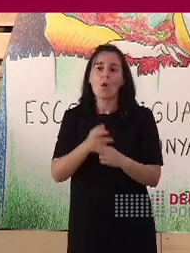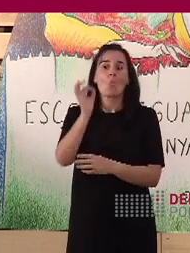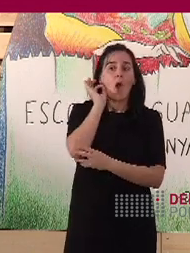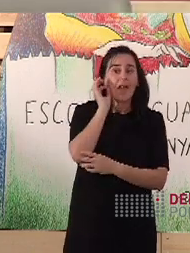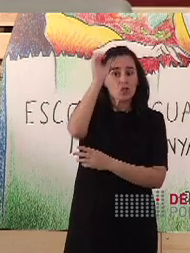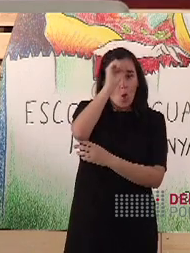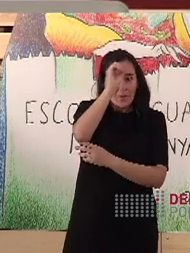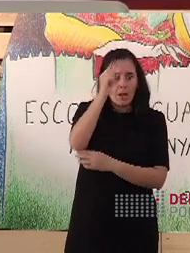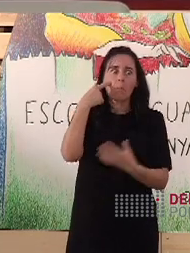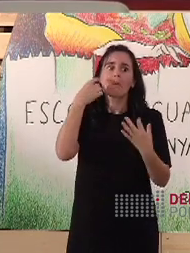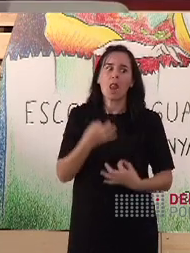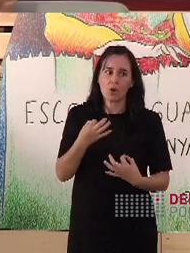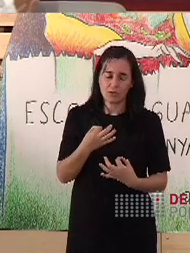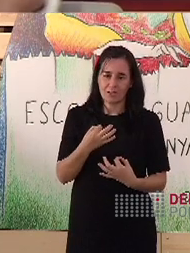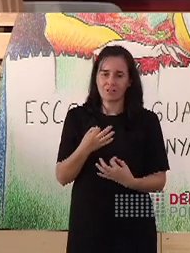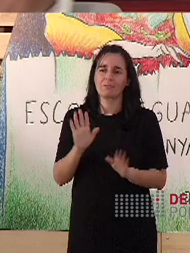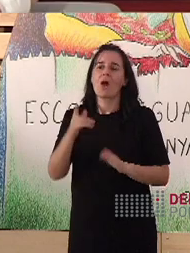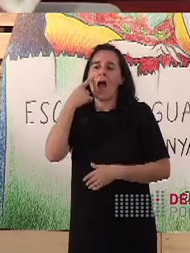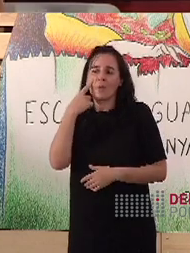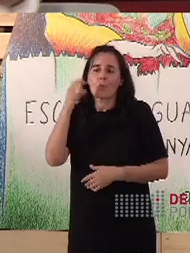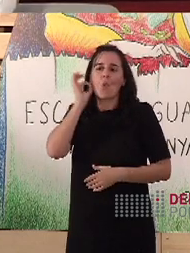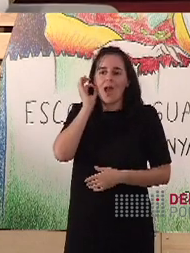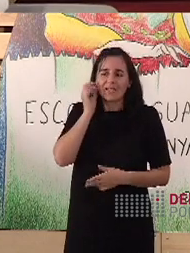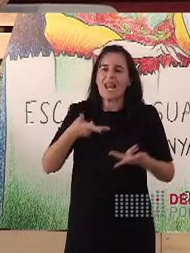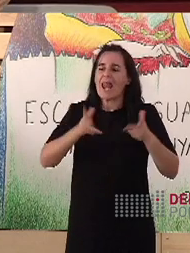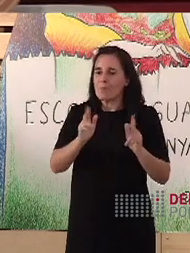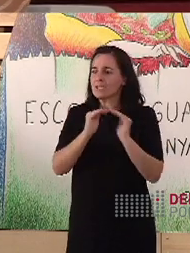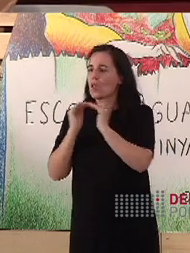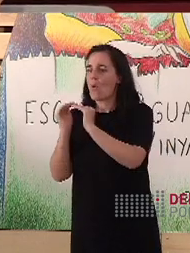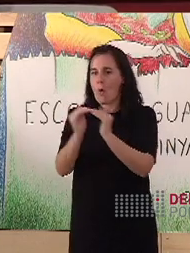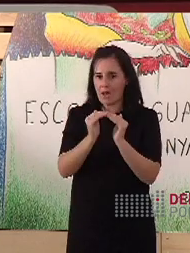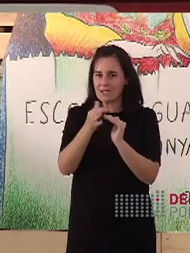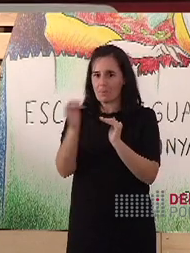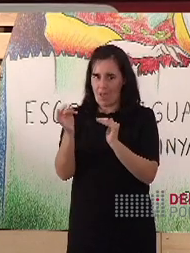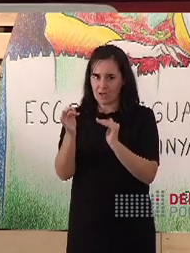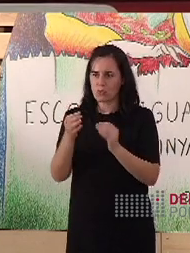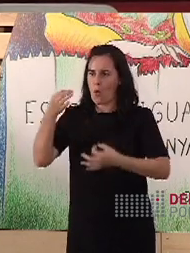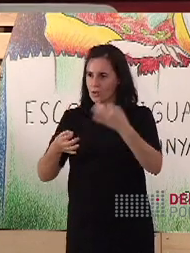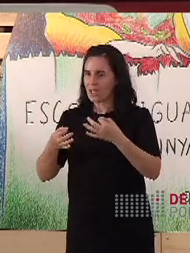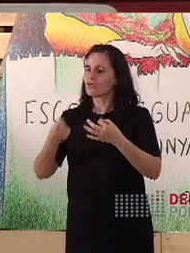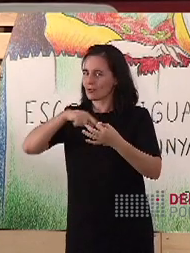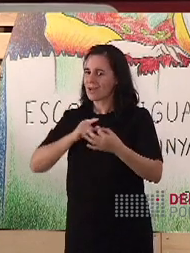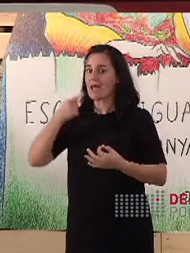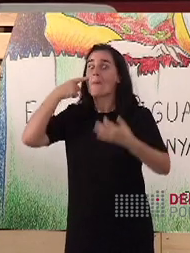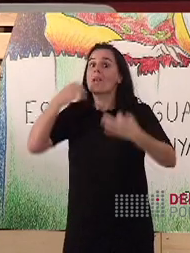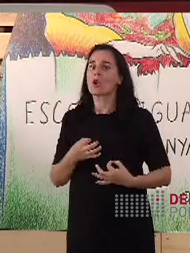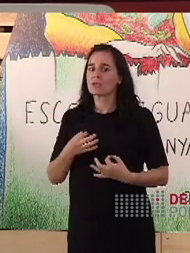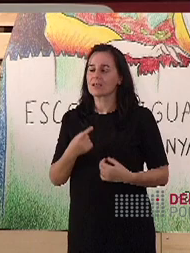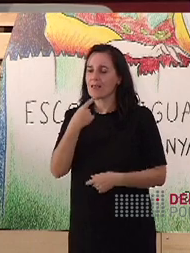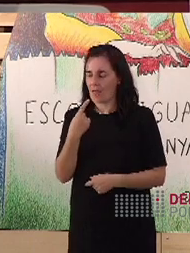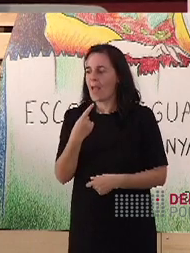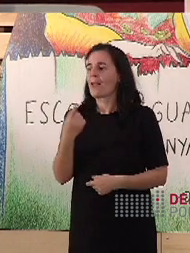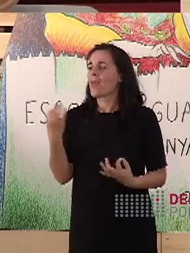mulleres libres, iguais e xustas son e somos moi perigosas, que dixo, hai que poñerse de pé no